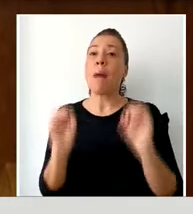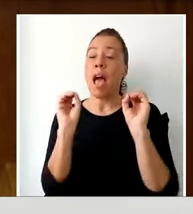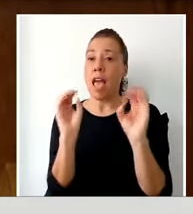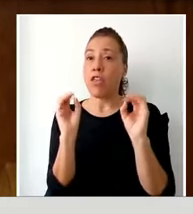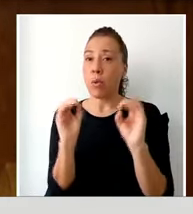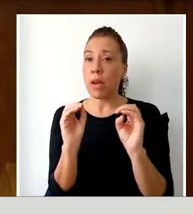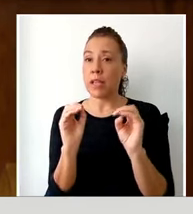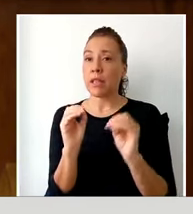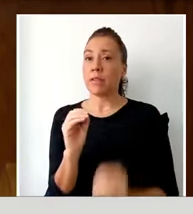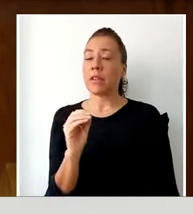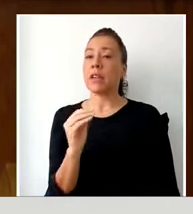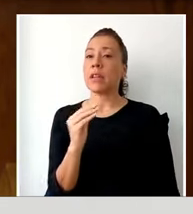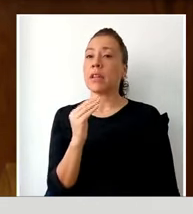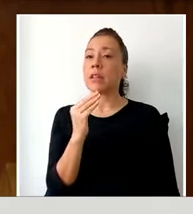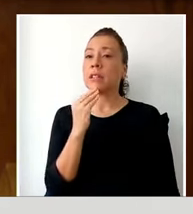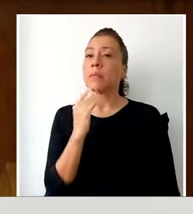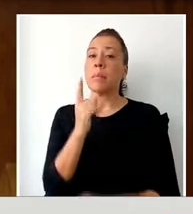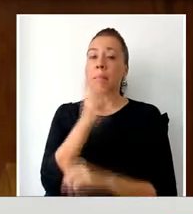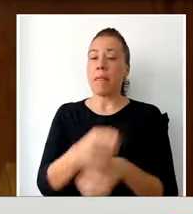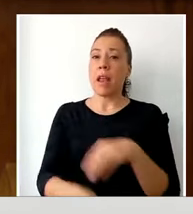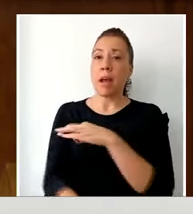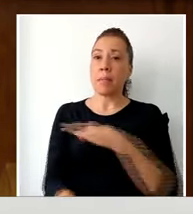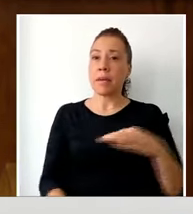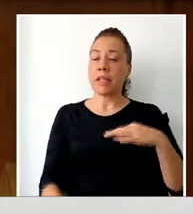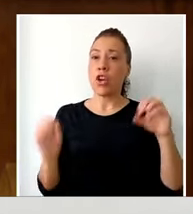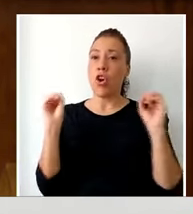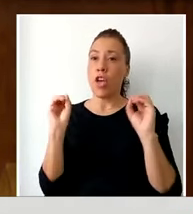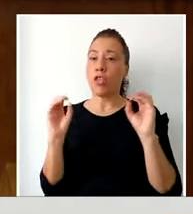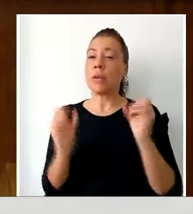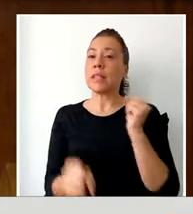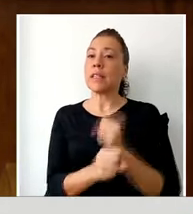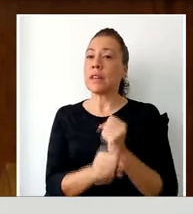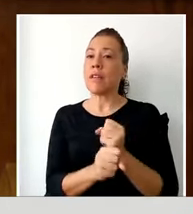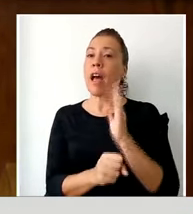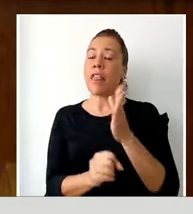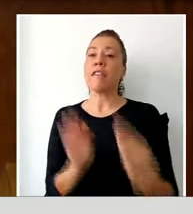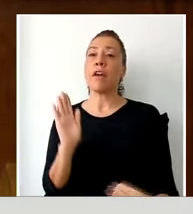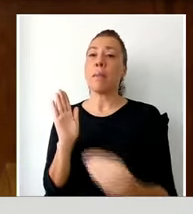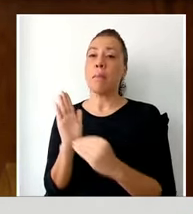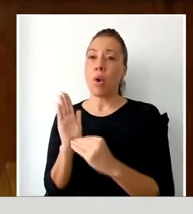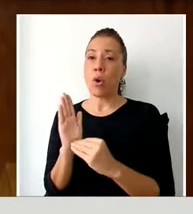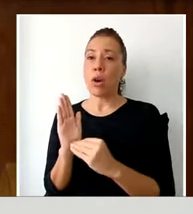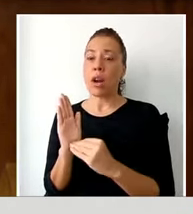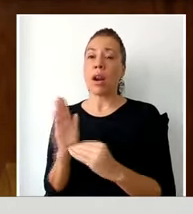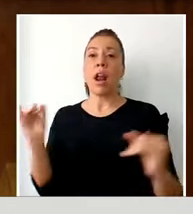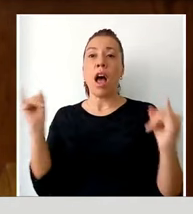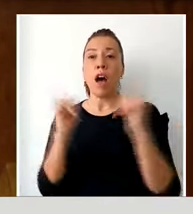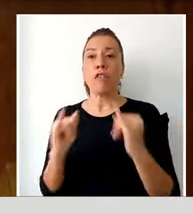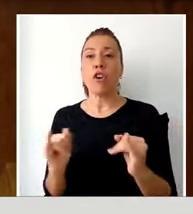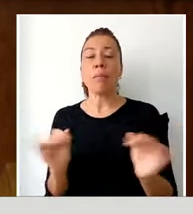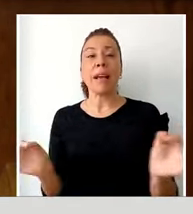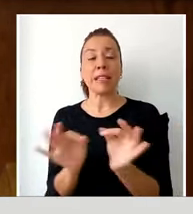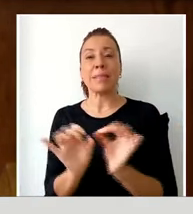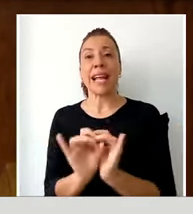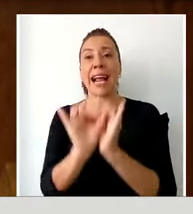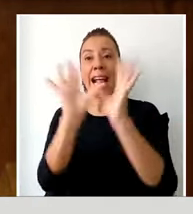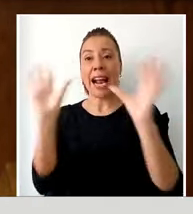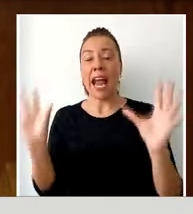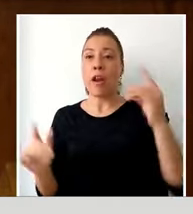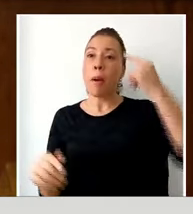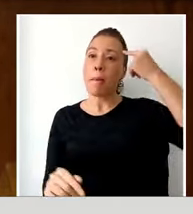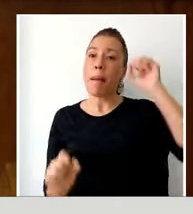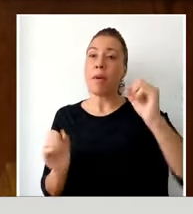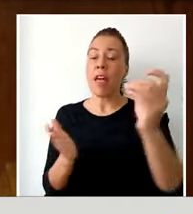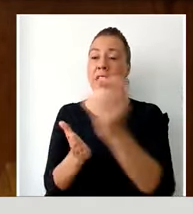de encomendar al Ministerio de Educación la tarea de establecer Los criterios y especificaciones para diseñar programas